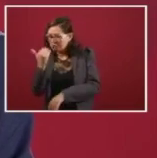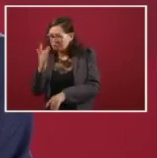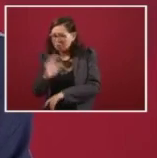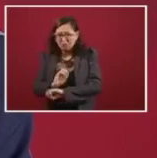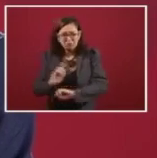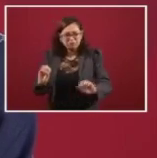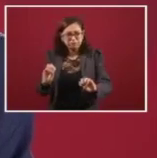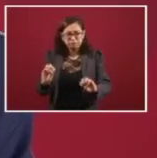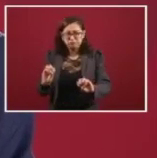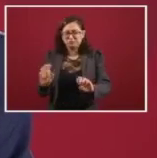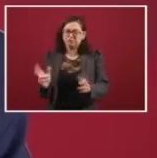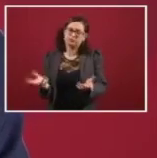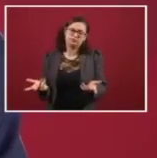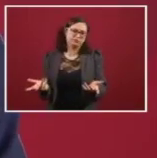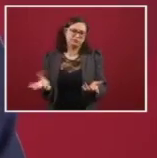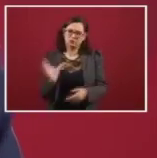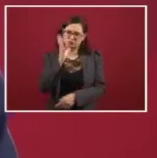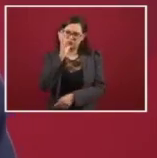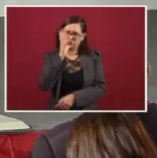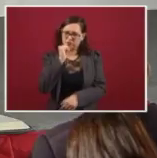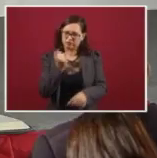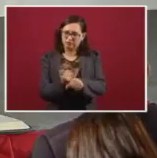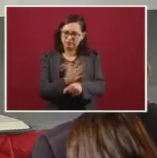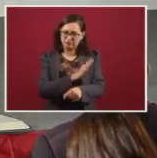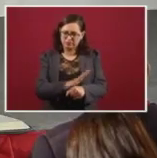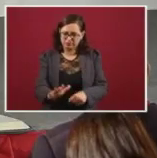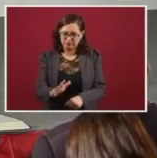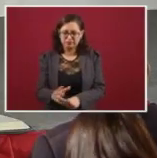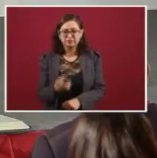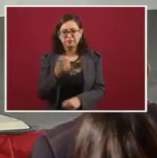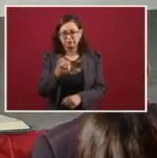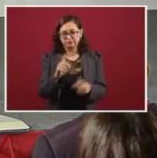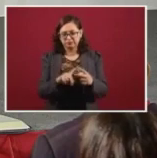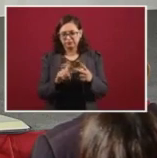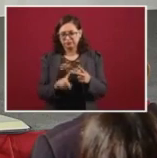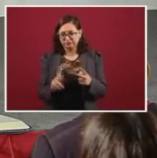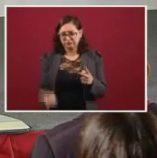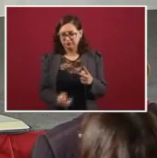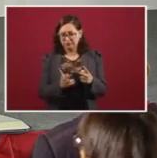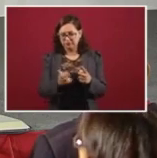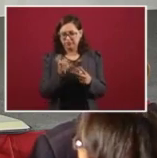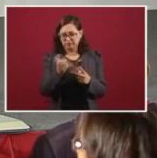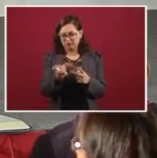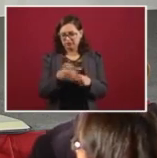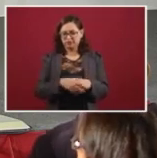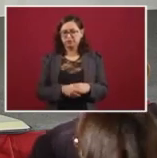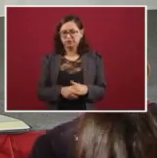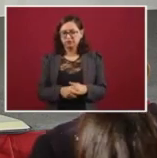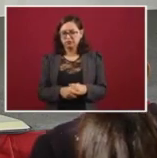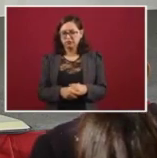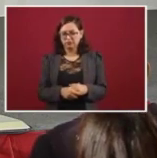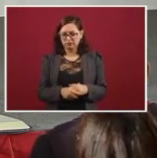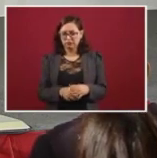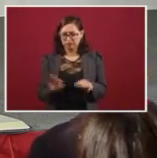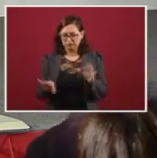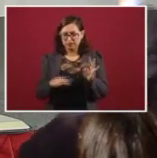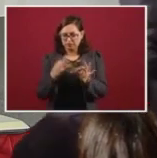Entonces, son los cambios. Esa es tu pregunta, ¿no? ¿La otra? Justo eso. Ya.